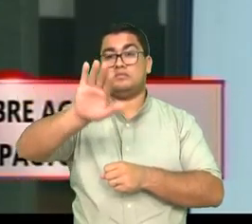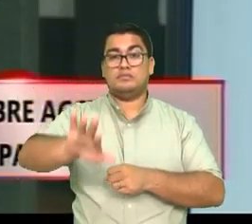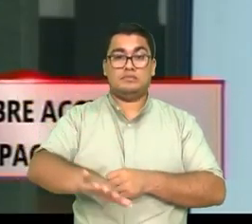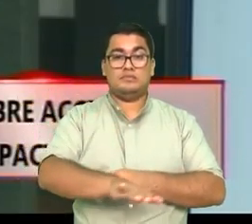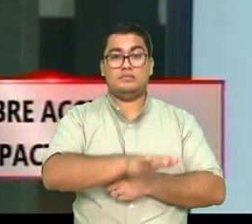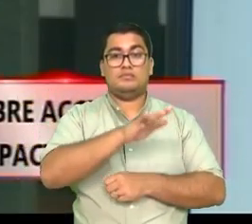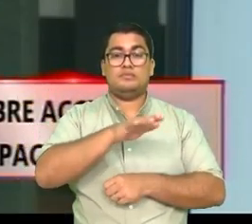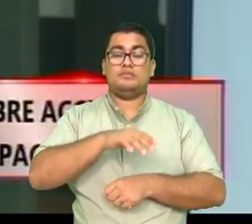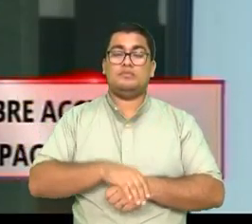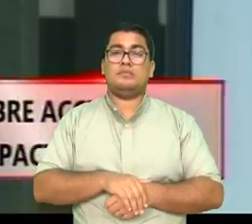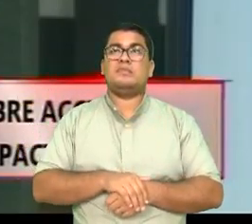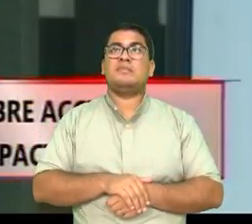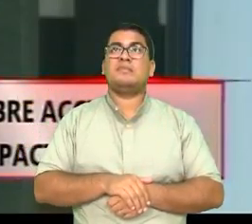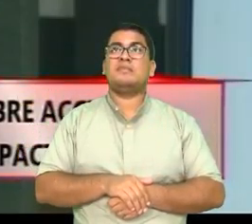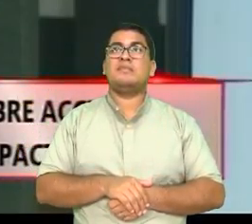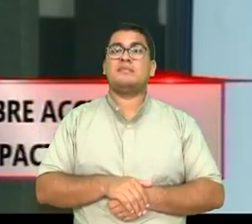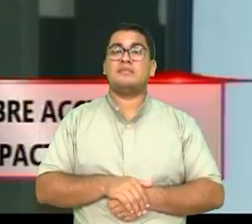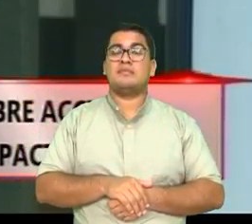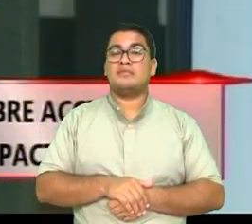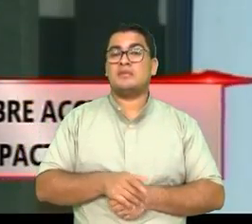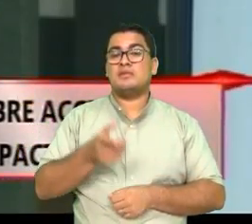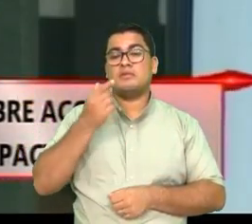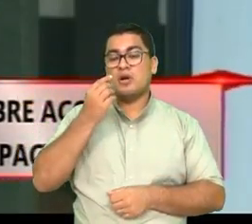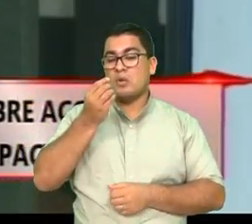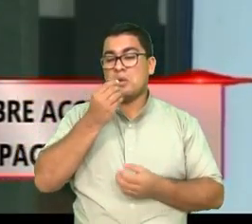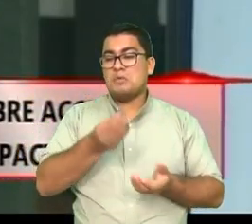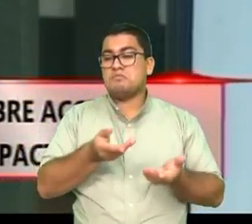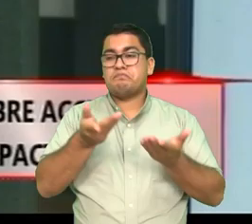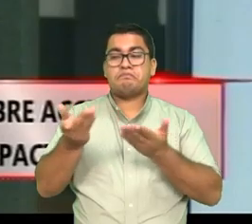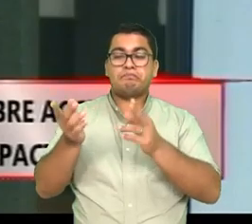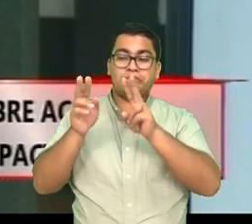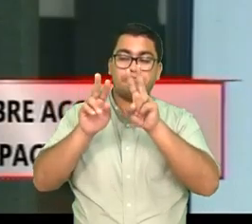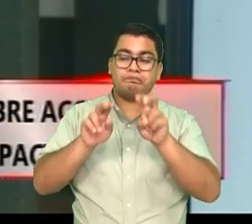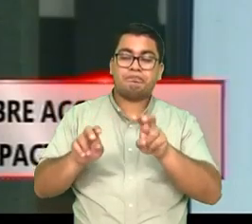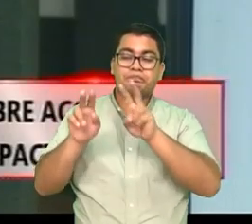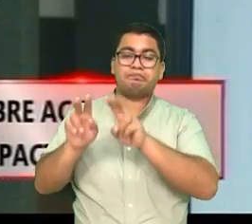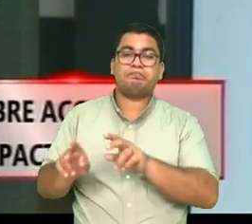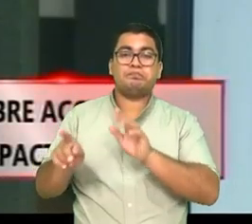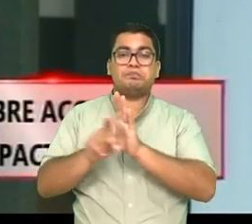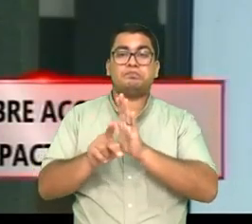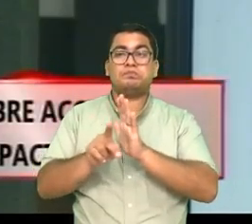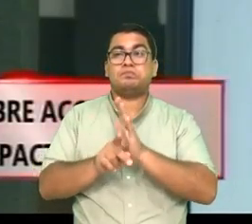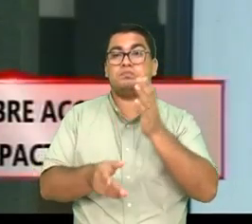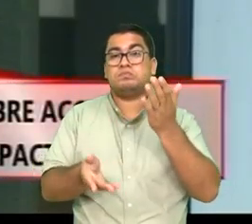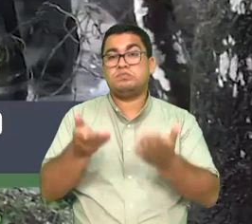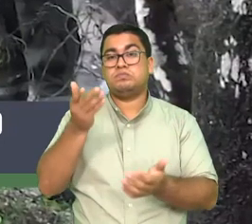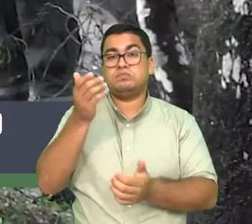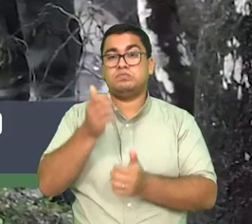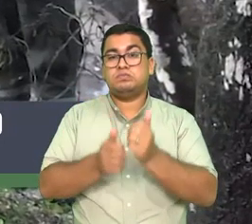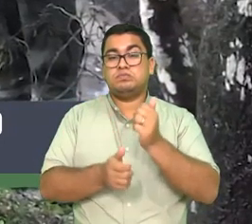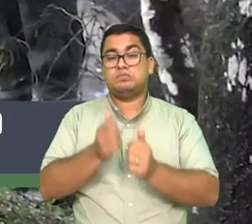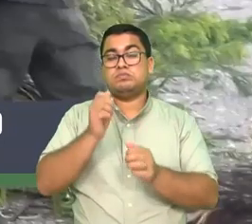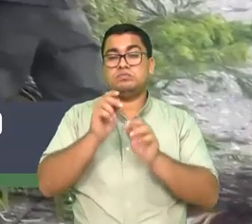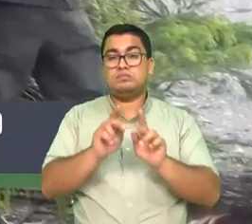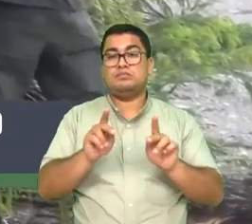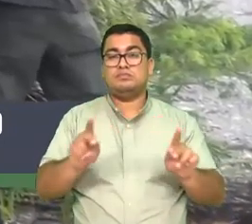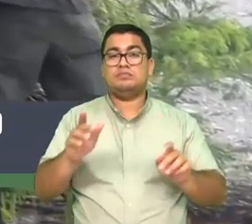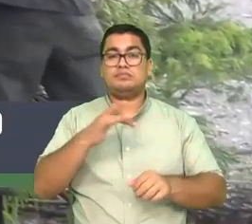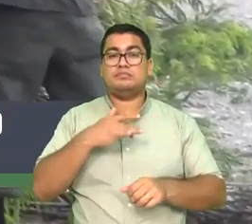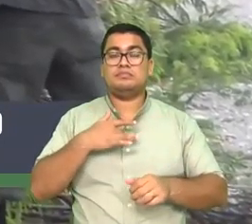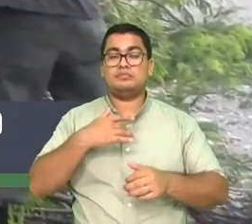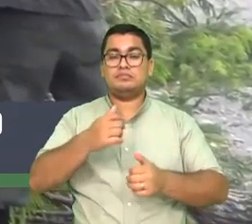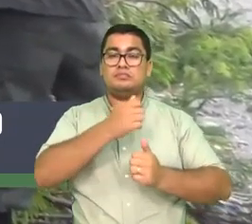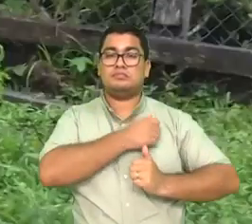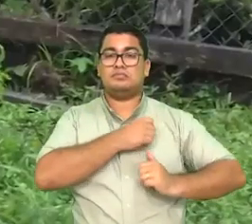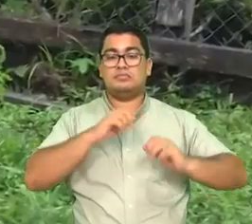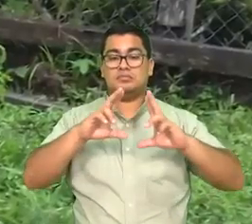para desarrollar traslado de suministro, evaluación de daño y de personas en caso que sea necesario. El Ejército de Nicaragua